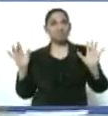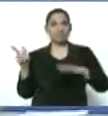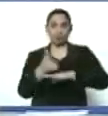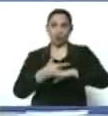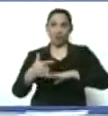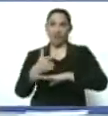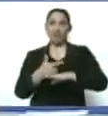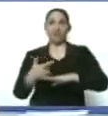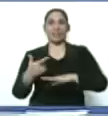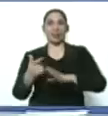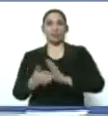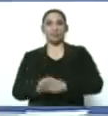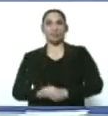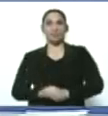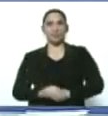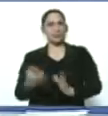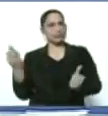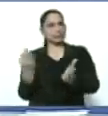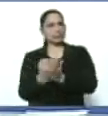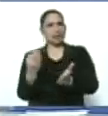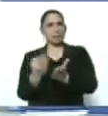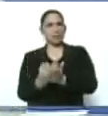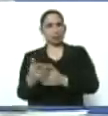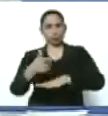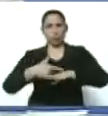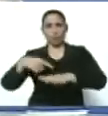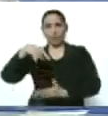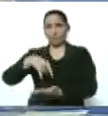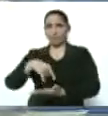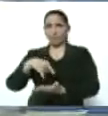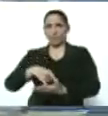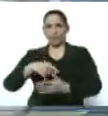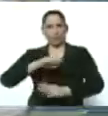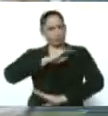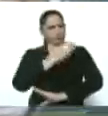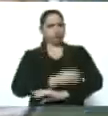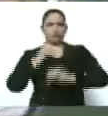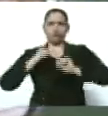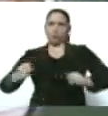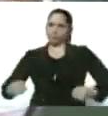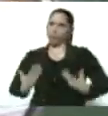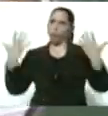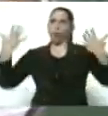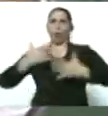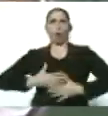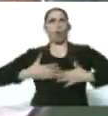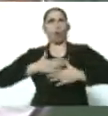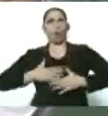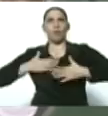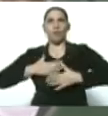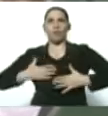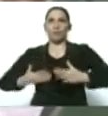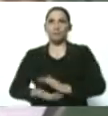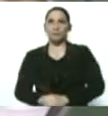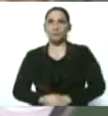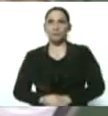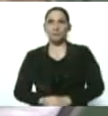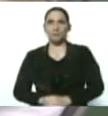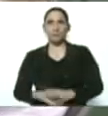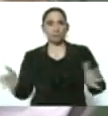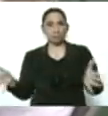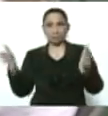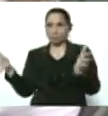Gobernador Rafael Lacava, siempre enérgico, emocionado, animado,